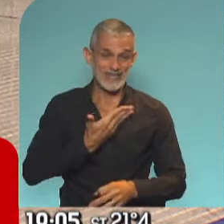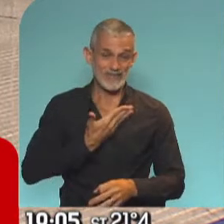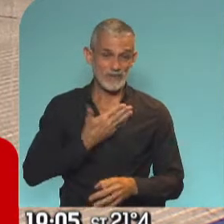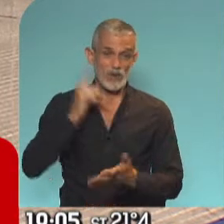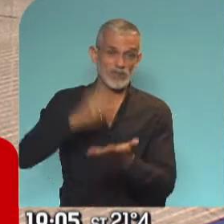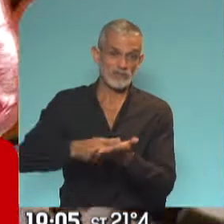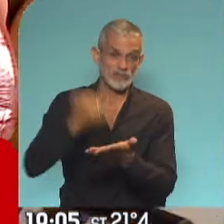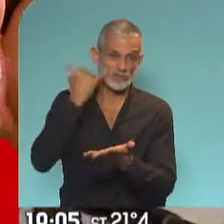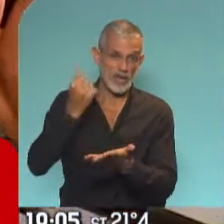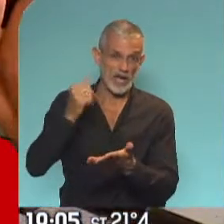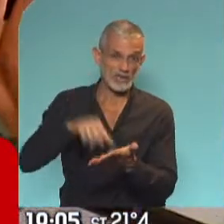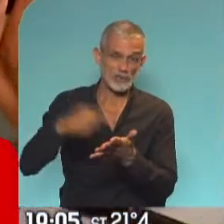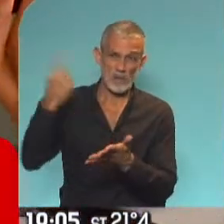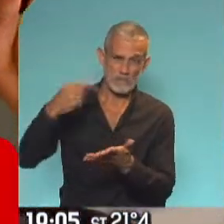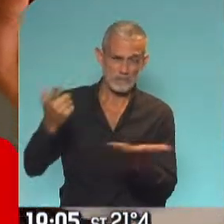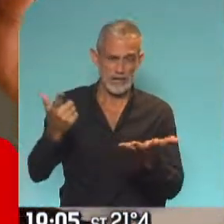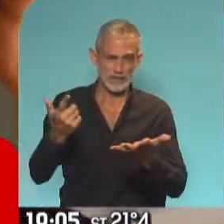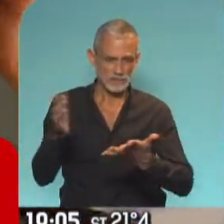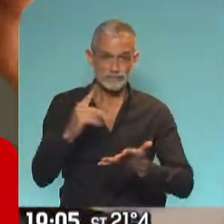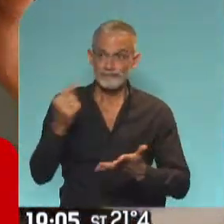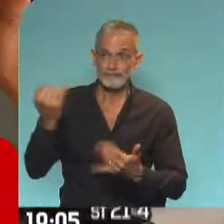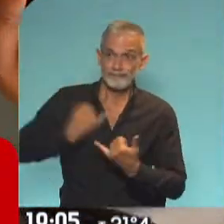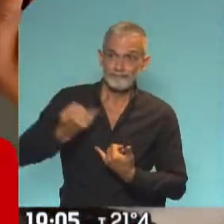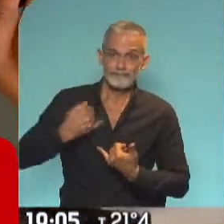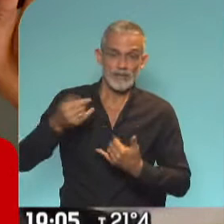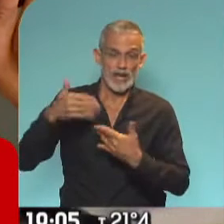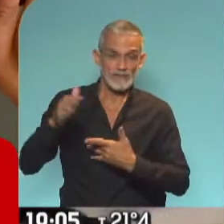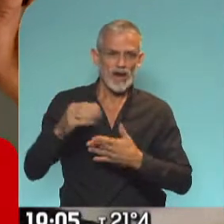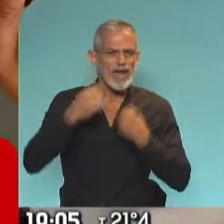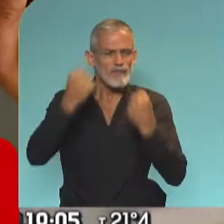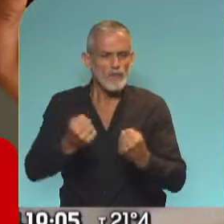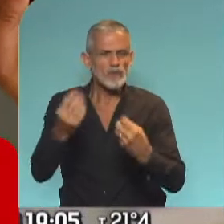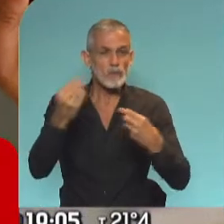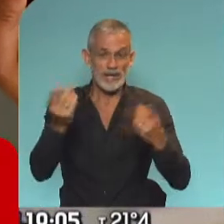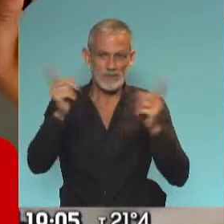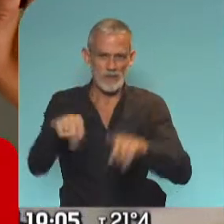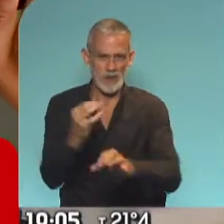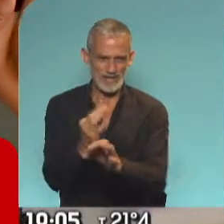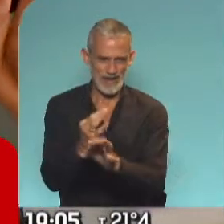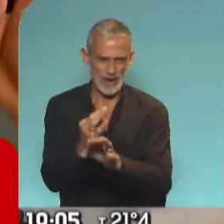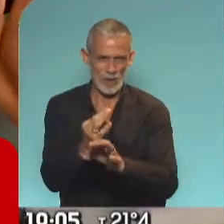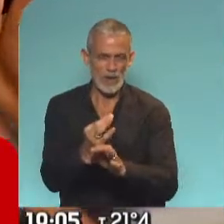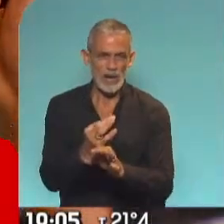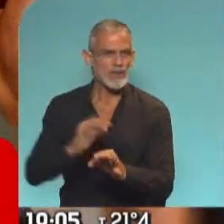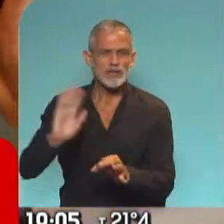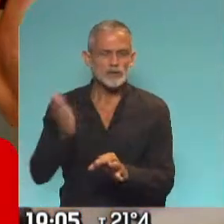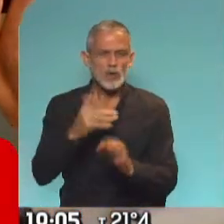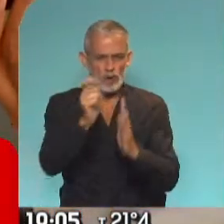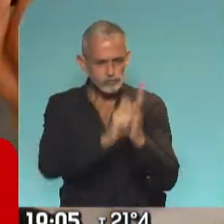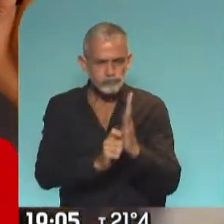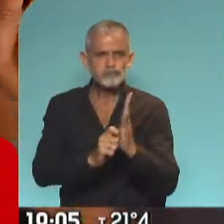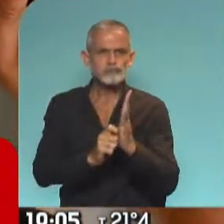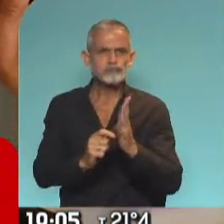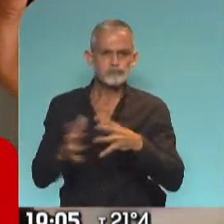decisión tomada. Ellos nos plantearon ese escenario, que ellos van a hacer los esfuerzos para la vuelta de la totalidad de la matrícula a